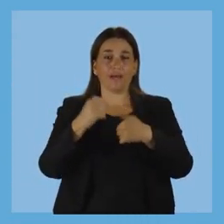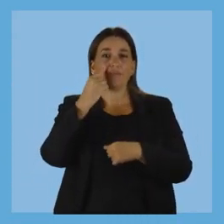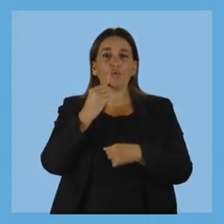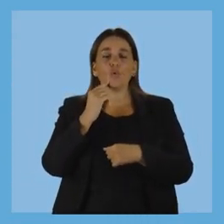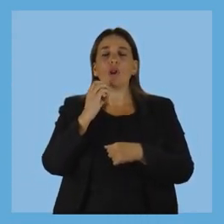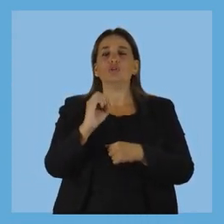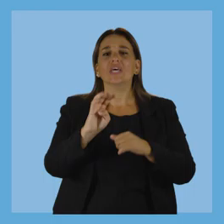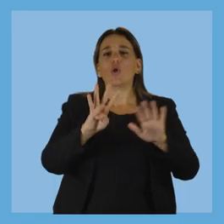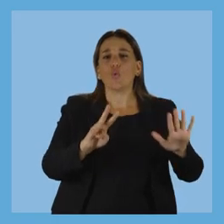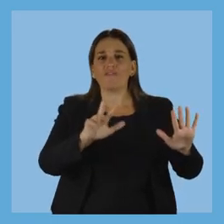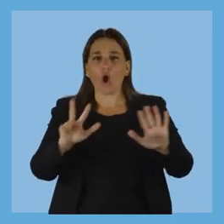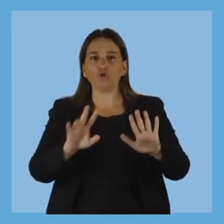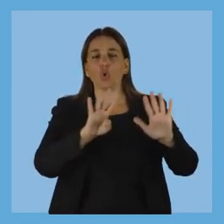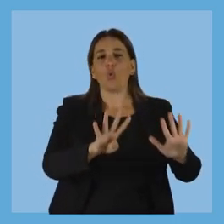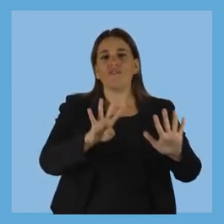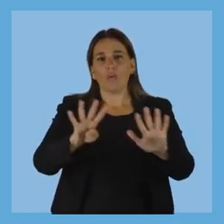WhatsApp en el